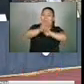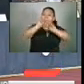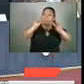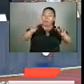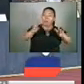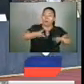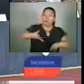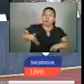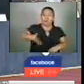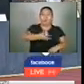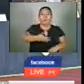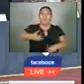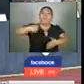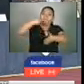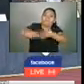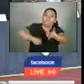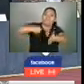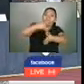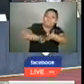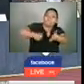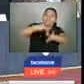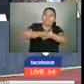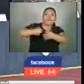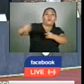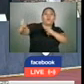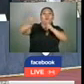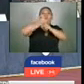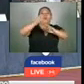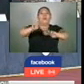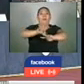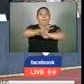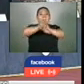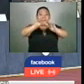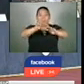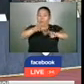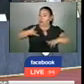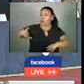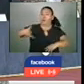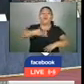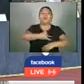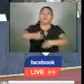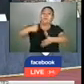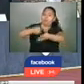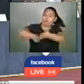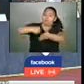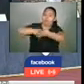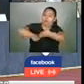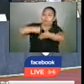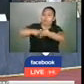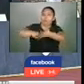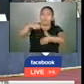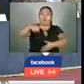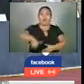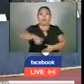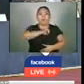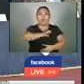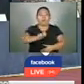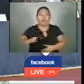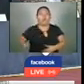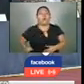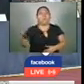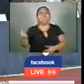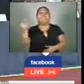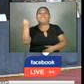tanto hemos luchado, esa paz por la que seguimos luchando en nuestro país y que